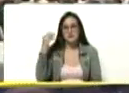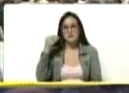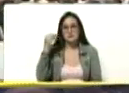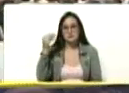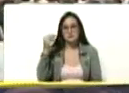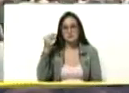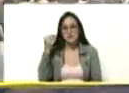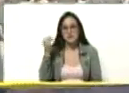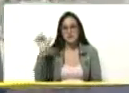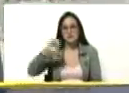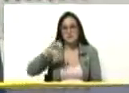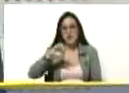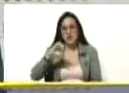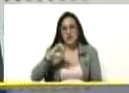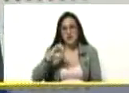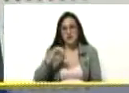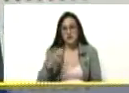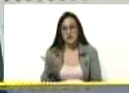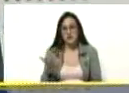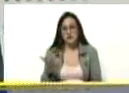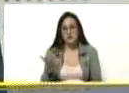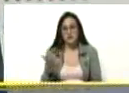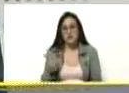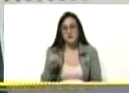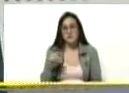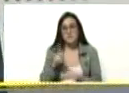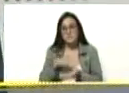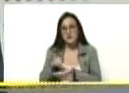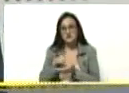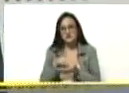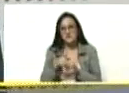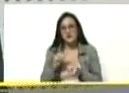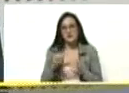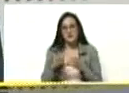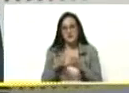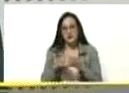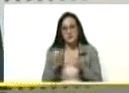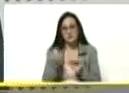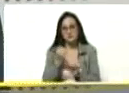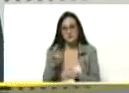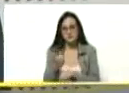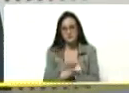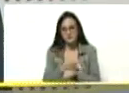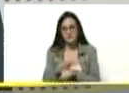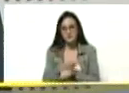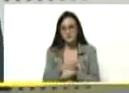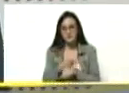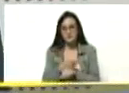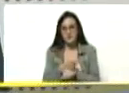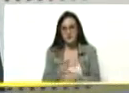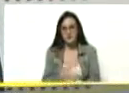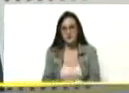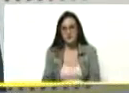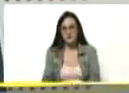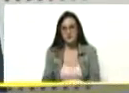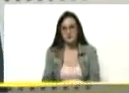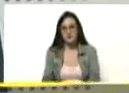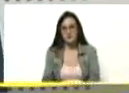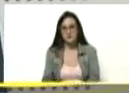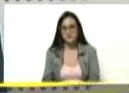anti-government actions. Que los llevan también a participar en acciones antigubernamentales. You must always remember.